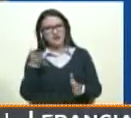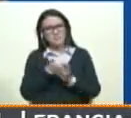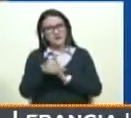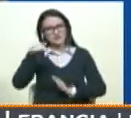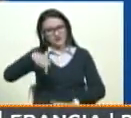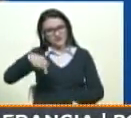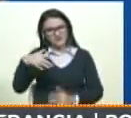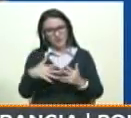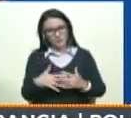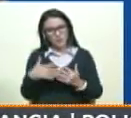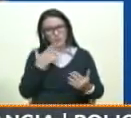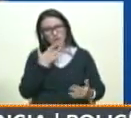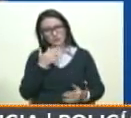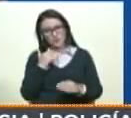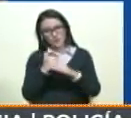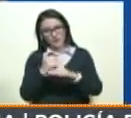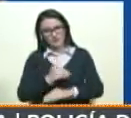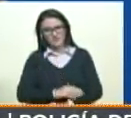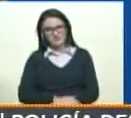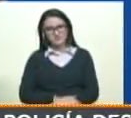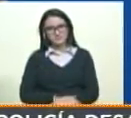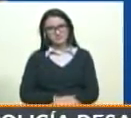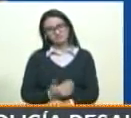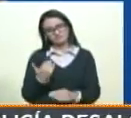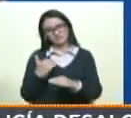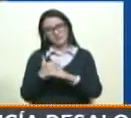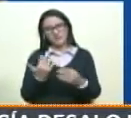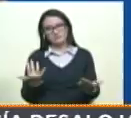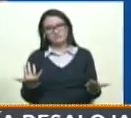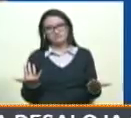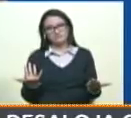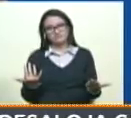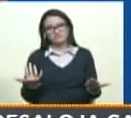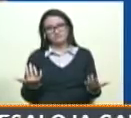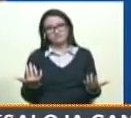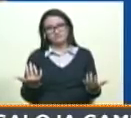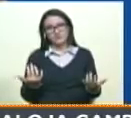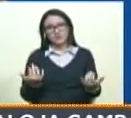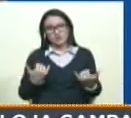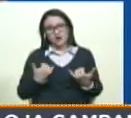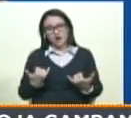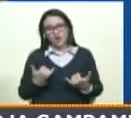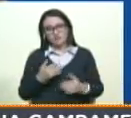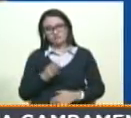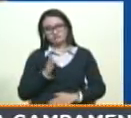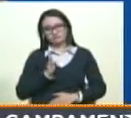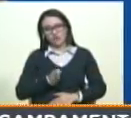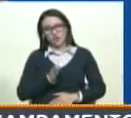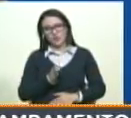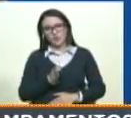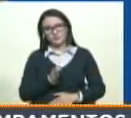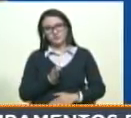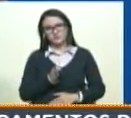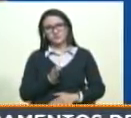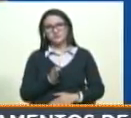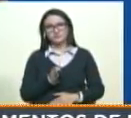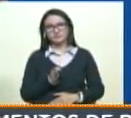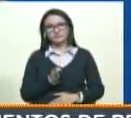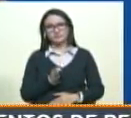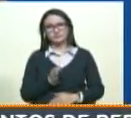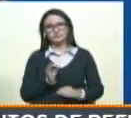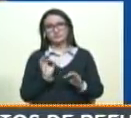con ellos? ¿Qué ocurriría con ellos? Bueno, aquí está. Nosotros estamos dando pasos firmes, el presidente, de manera